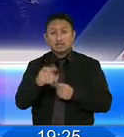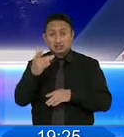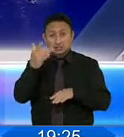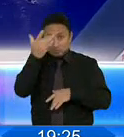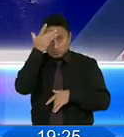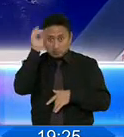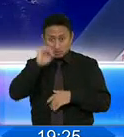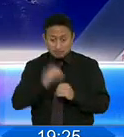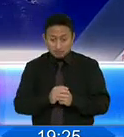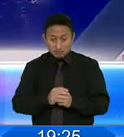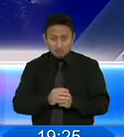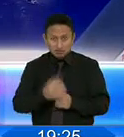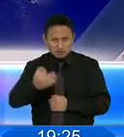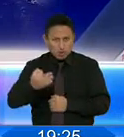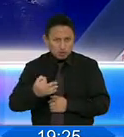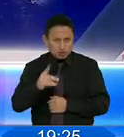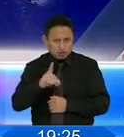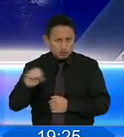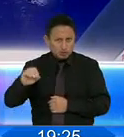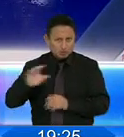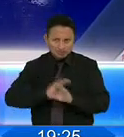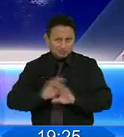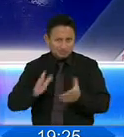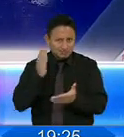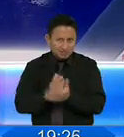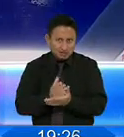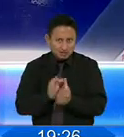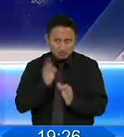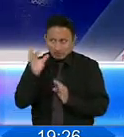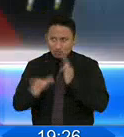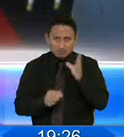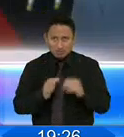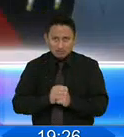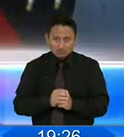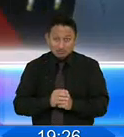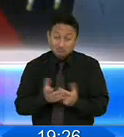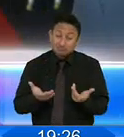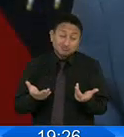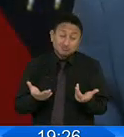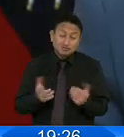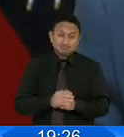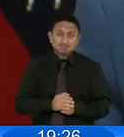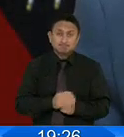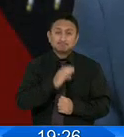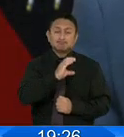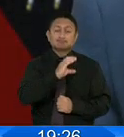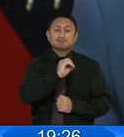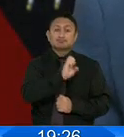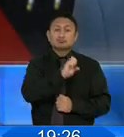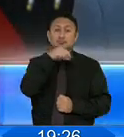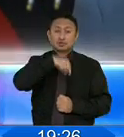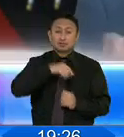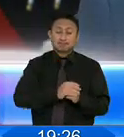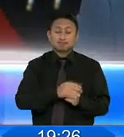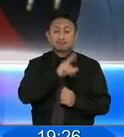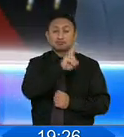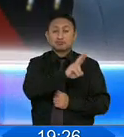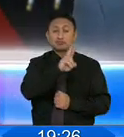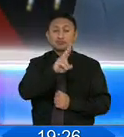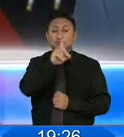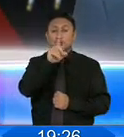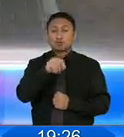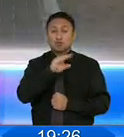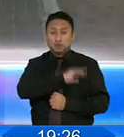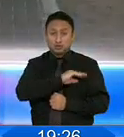una garantía del 100% de que no exista una fuga. De su parte, el COE Nacional exhorta a los 221 municipios del